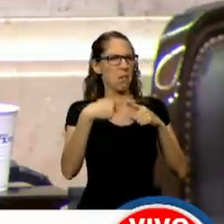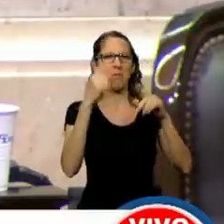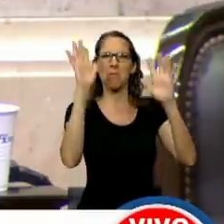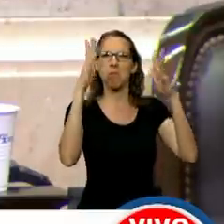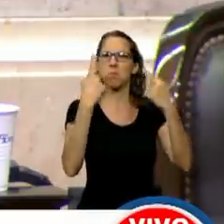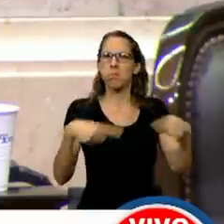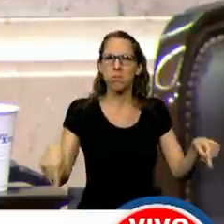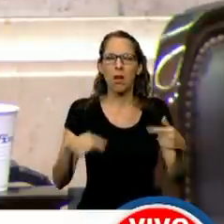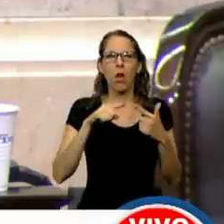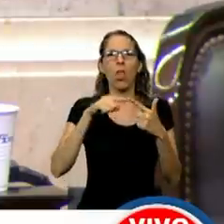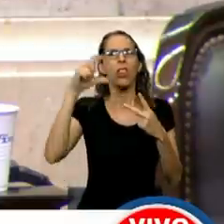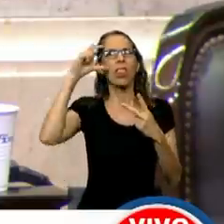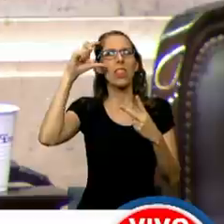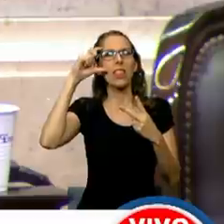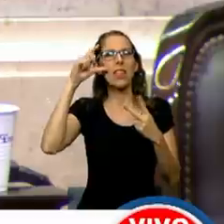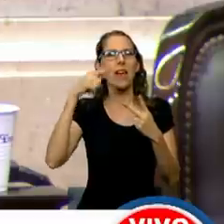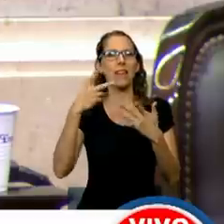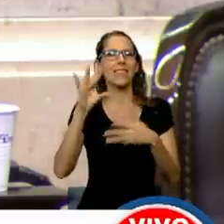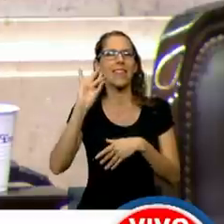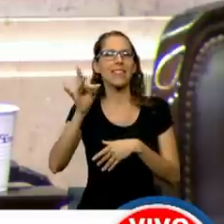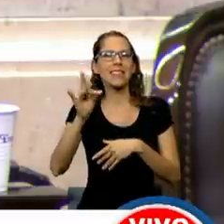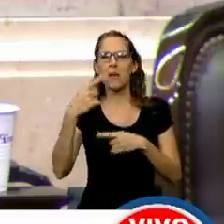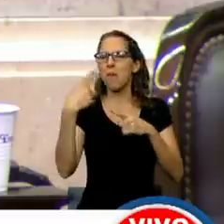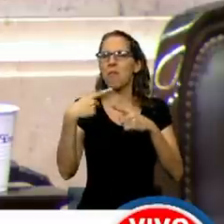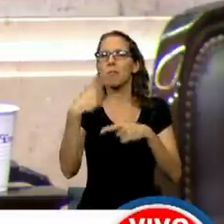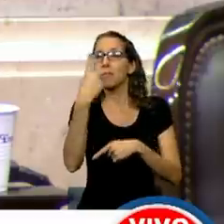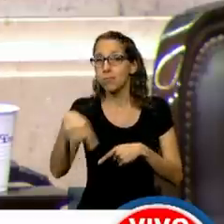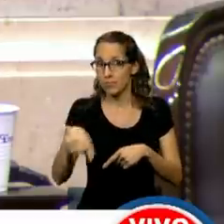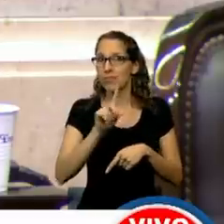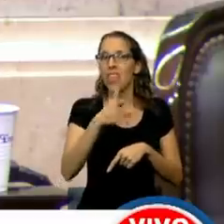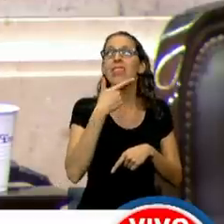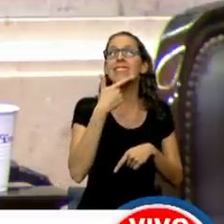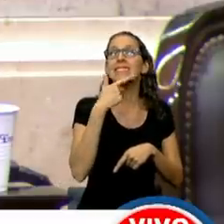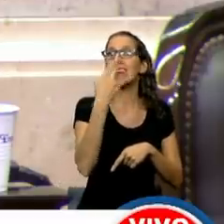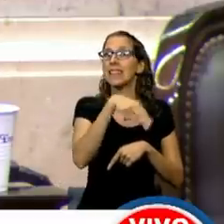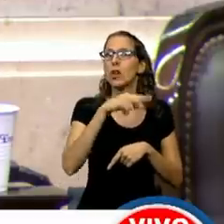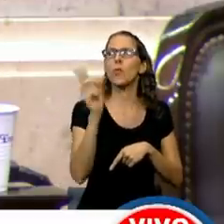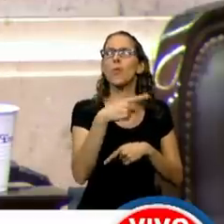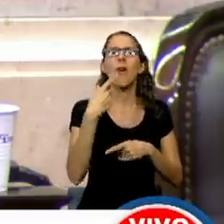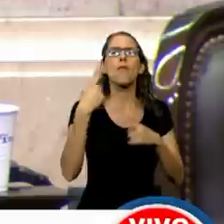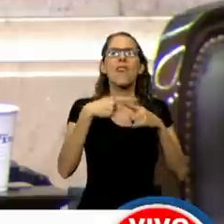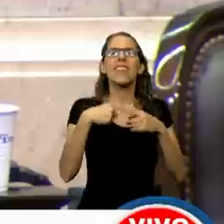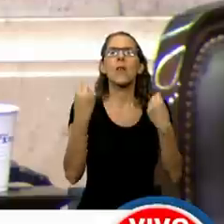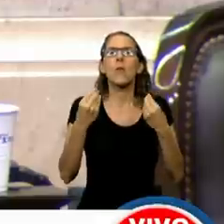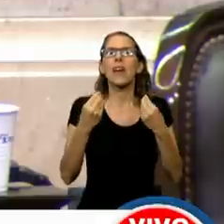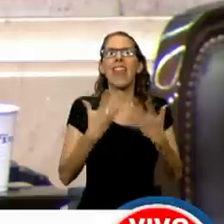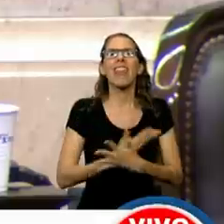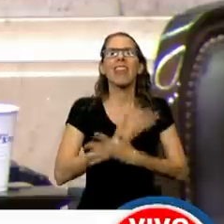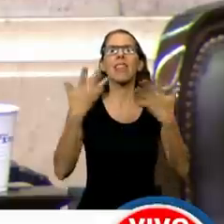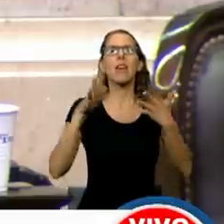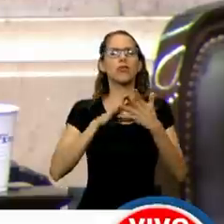que festejamos el 10 de diciembre el 17 de noviembre festejando el día de la militancia el día